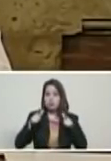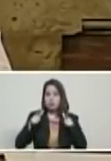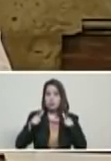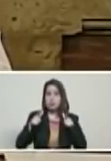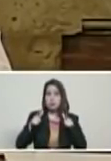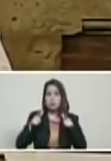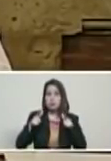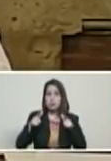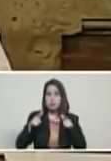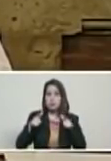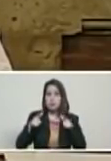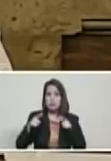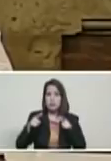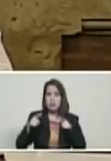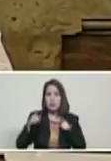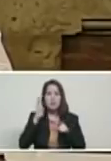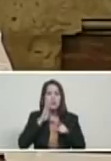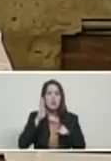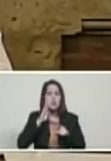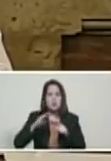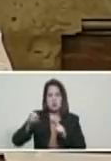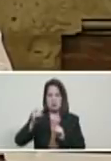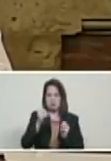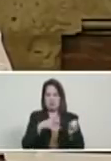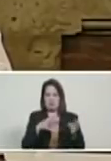del contaminante